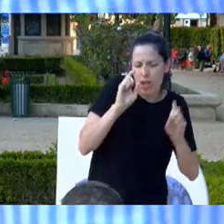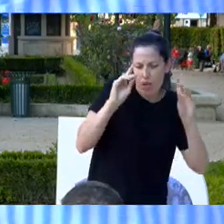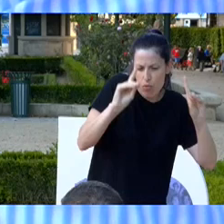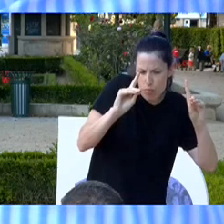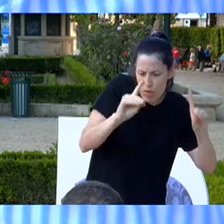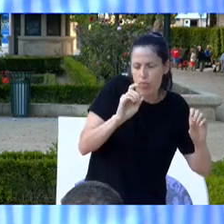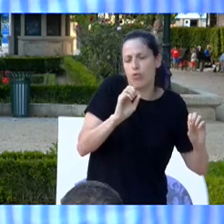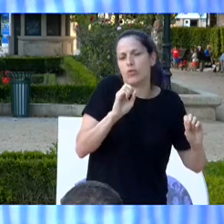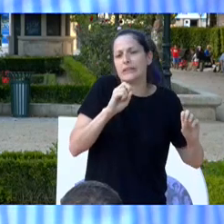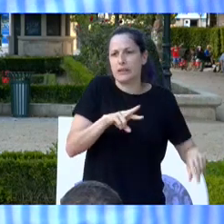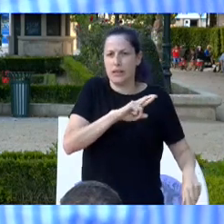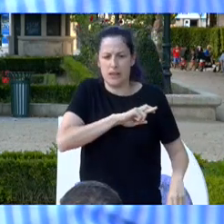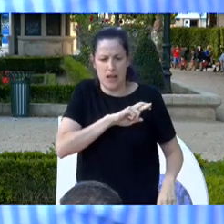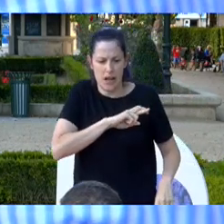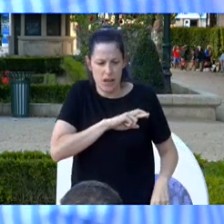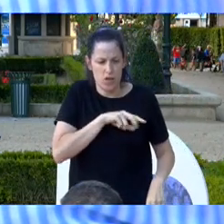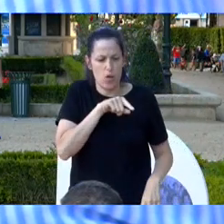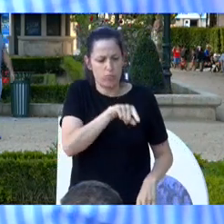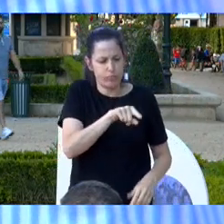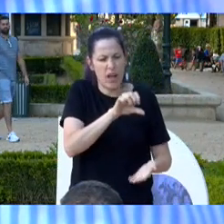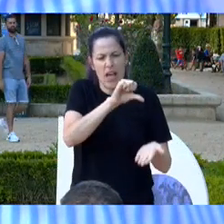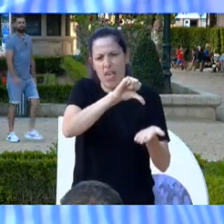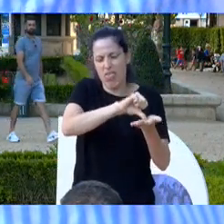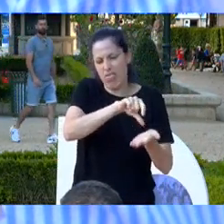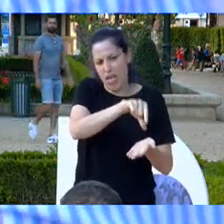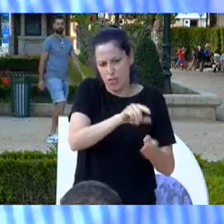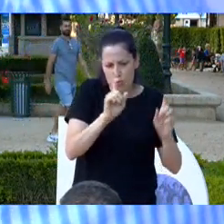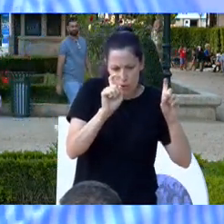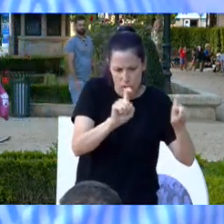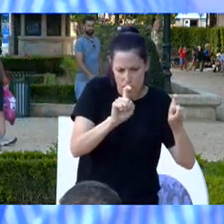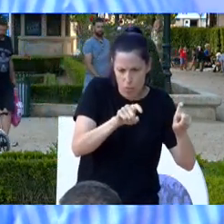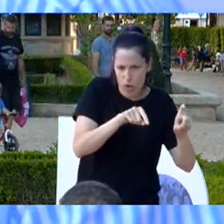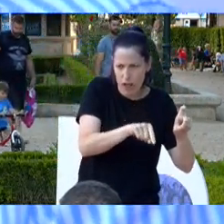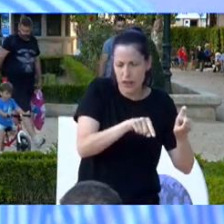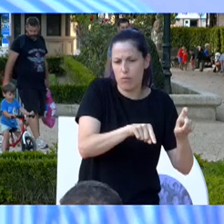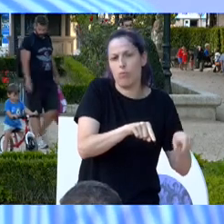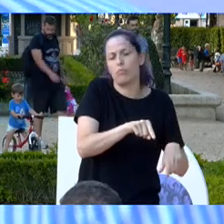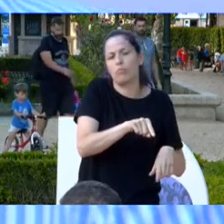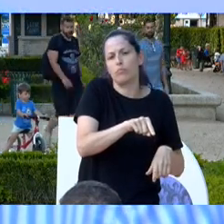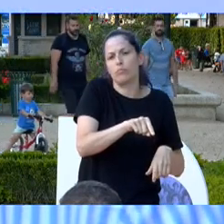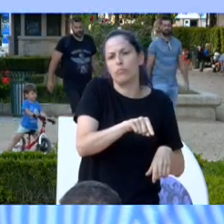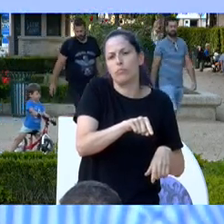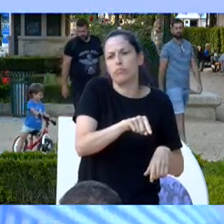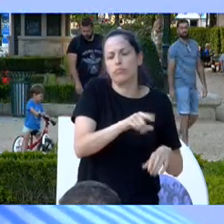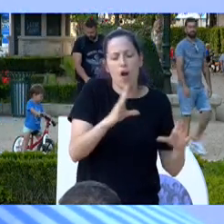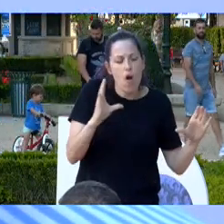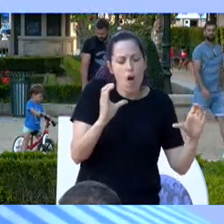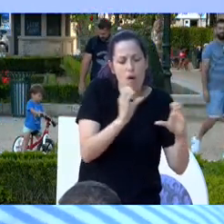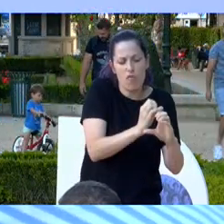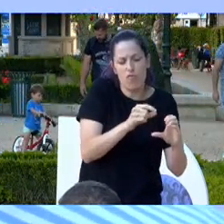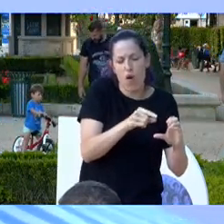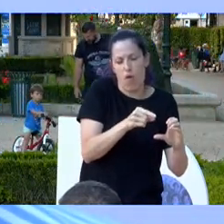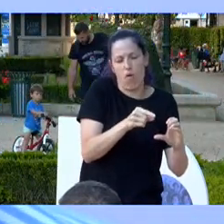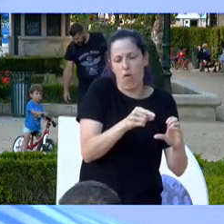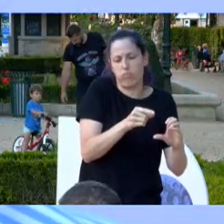de enseñanza había hecho de aquel centro docente, que señoreaba en absoluto, un foco pestilífero